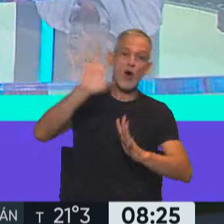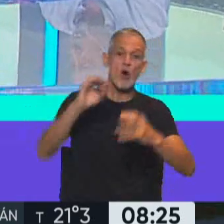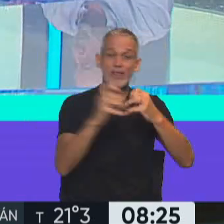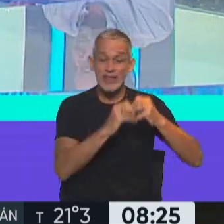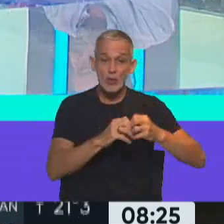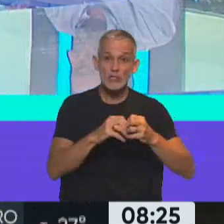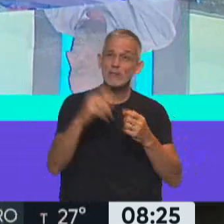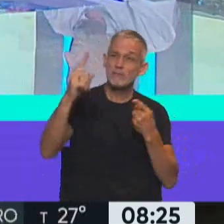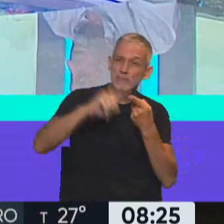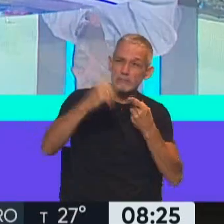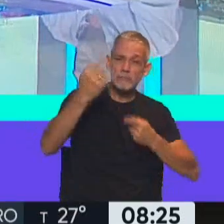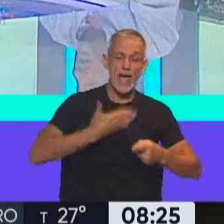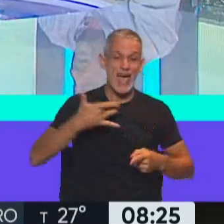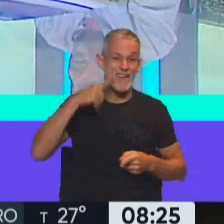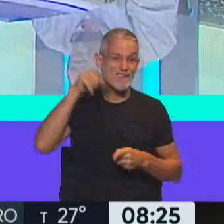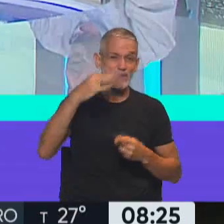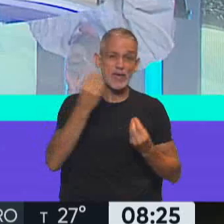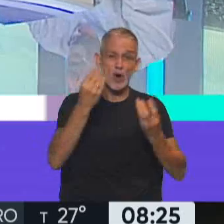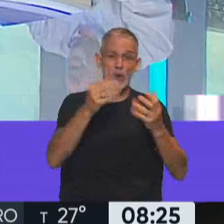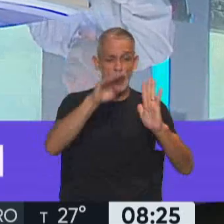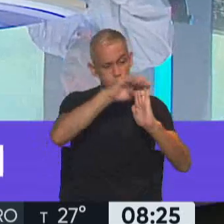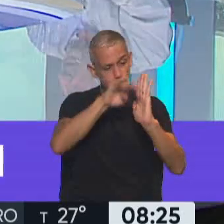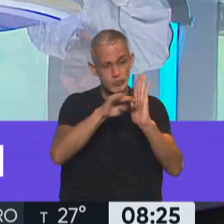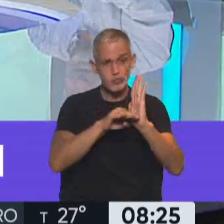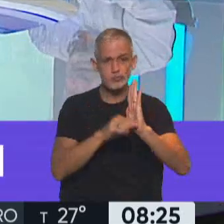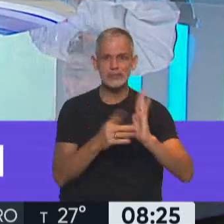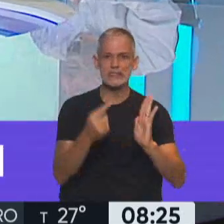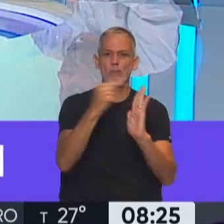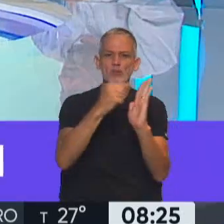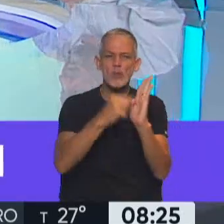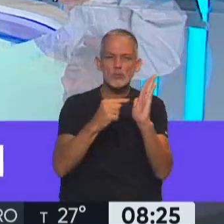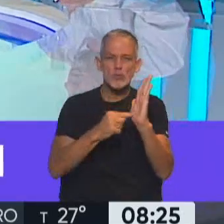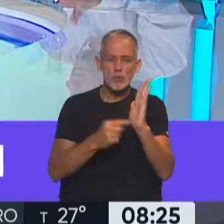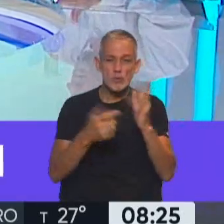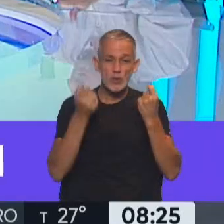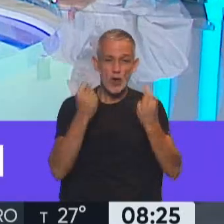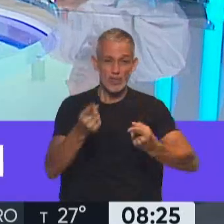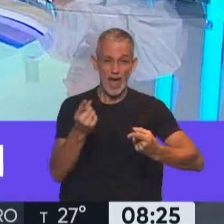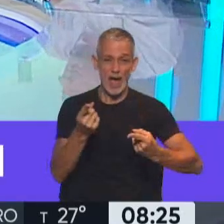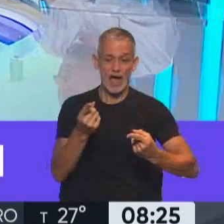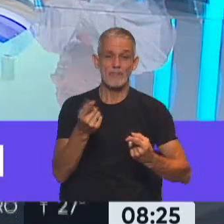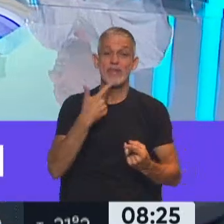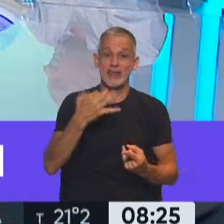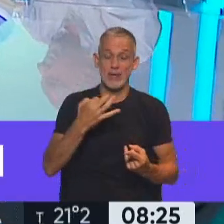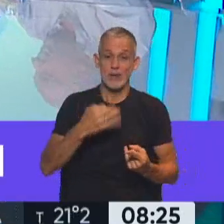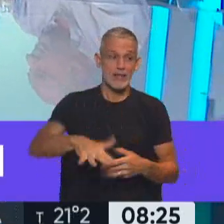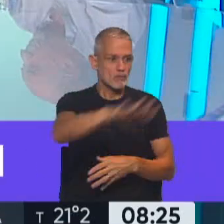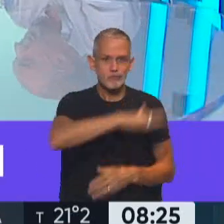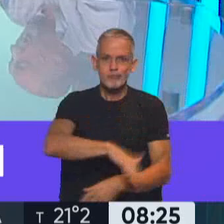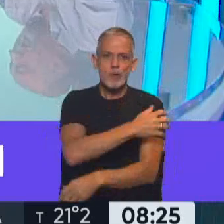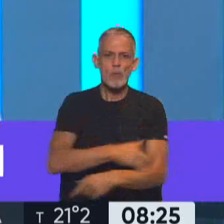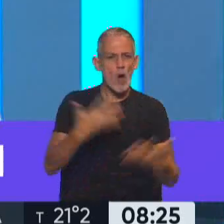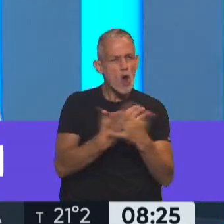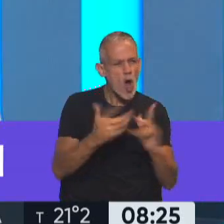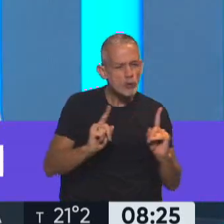con el fondo determinadas cláusulas que garanticen que realmente los sectores populares no van a